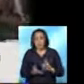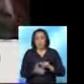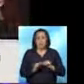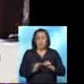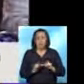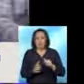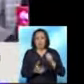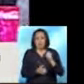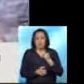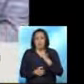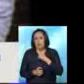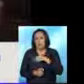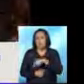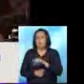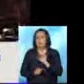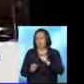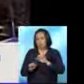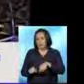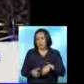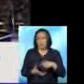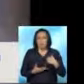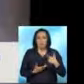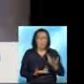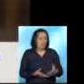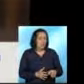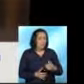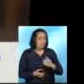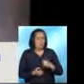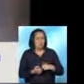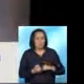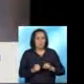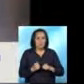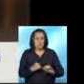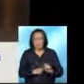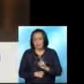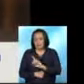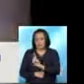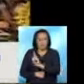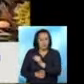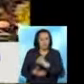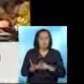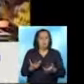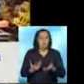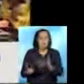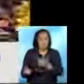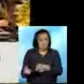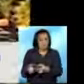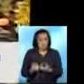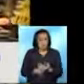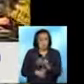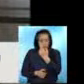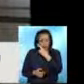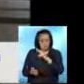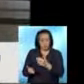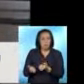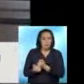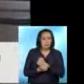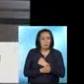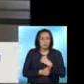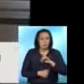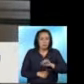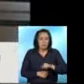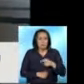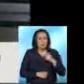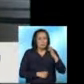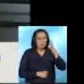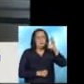parar. Déjate luchar, la razón para que me ames. Nuestro